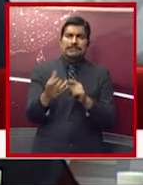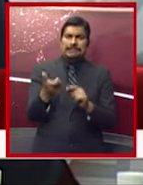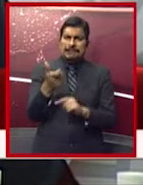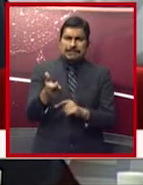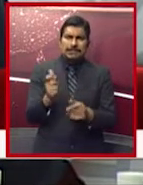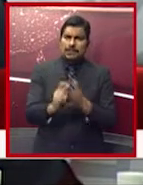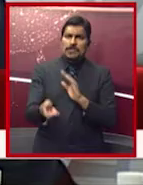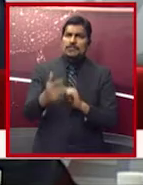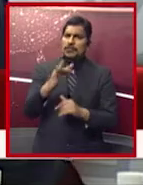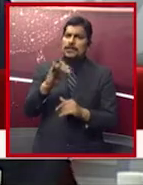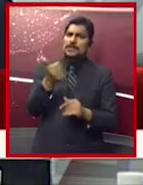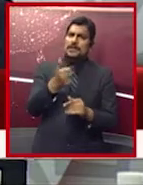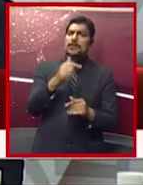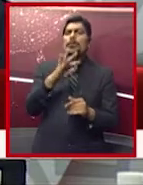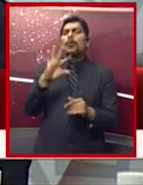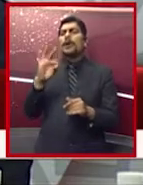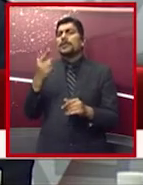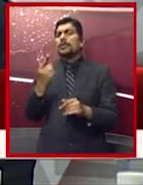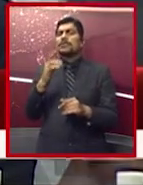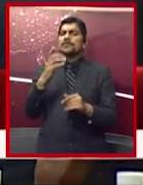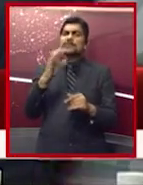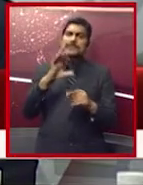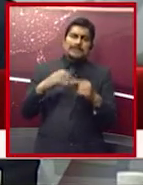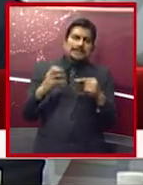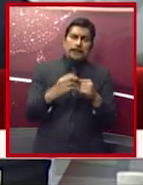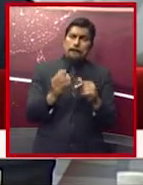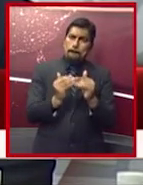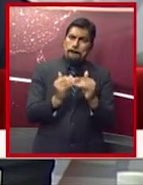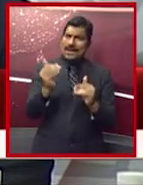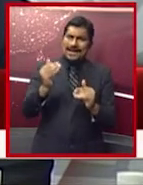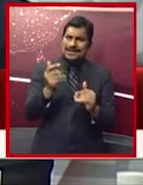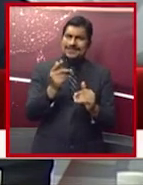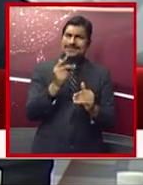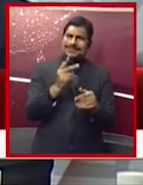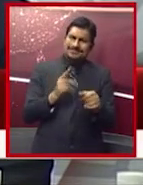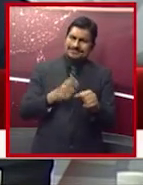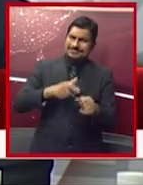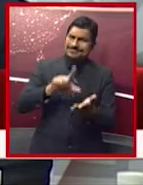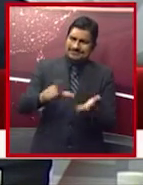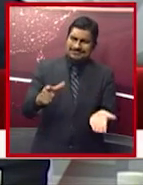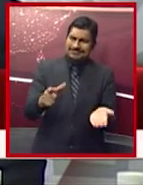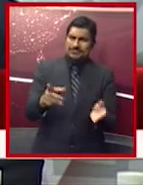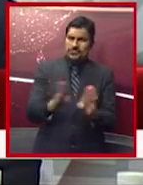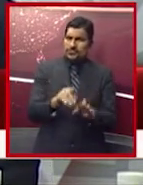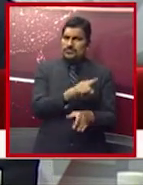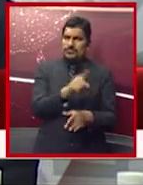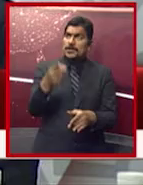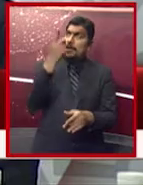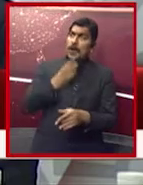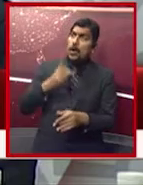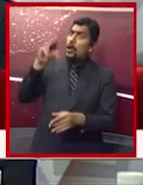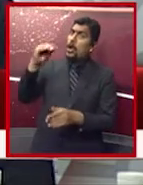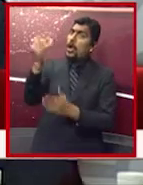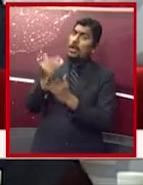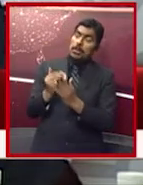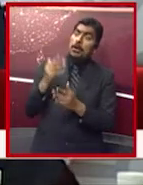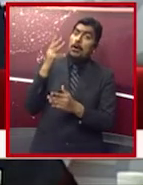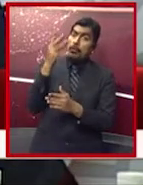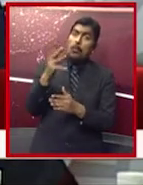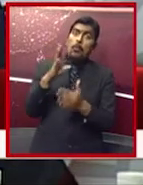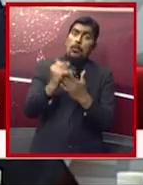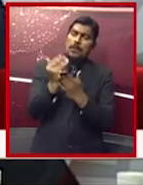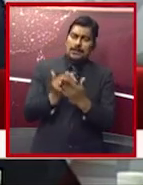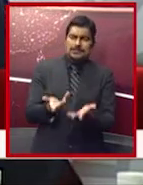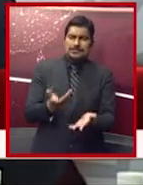decir, 56, 44 y 21 centavos más por litro. Ustedes nos habían dicho que eso no iba